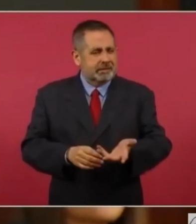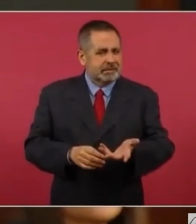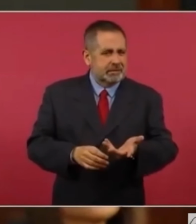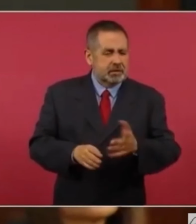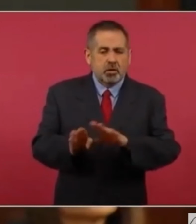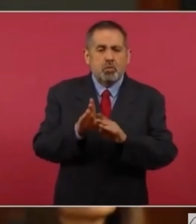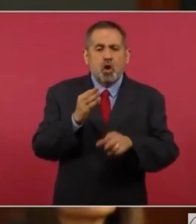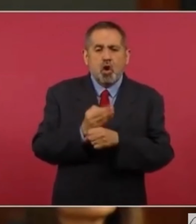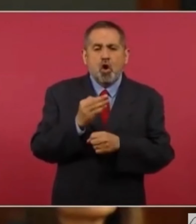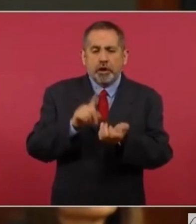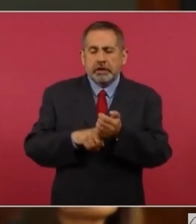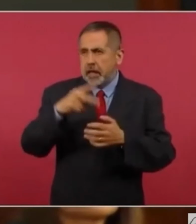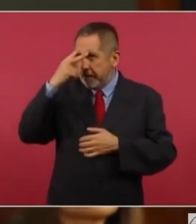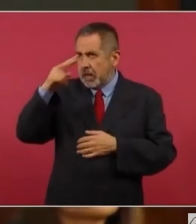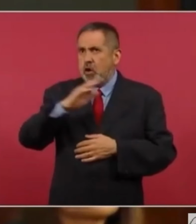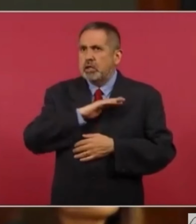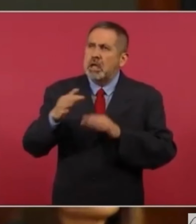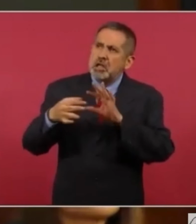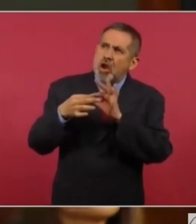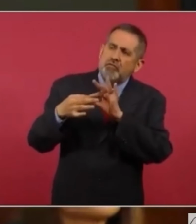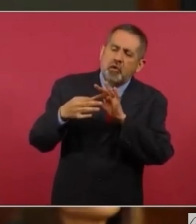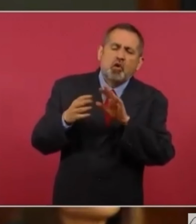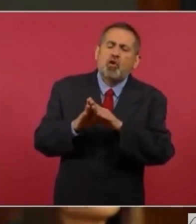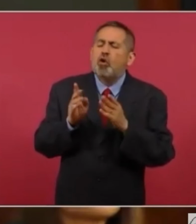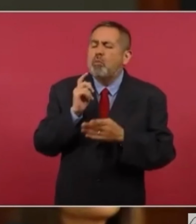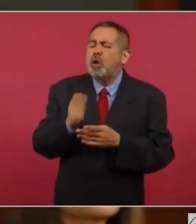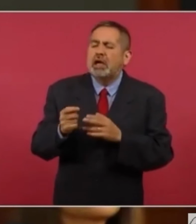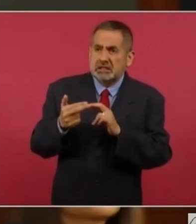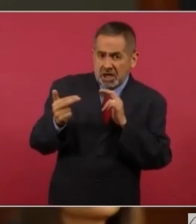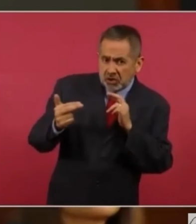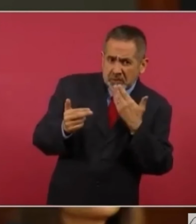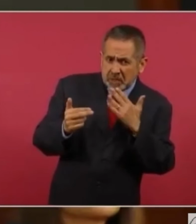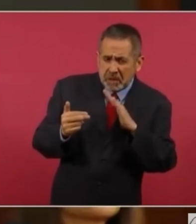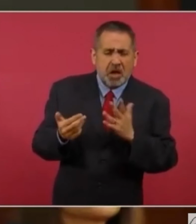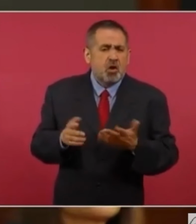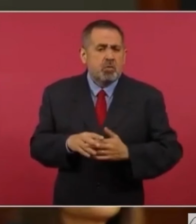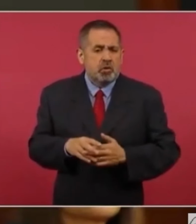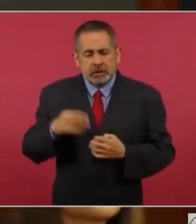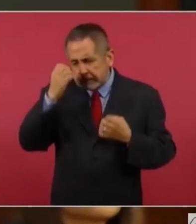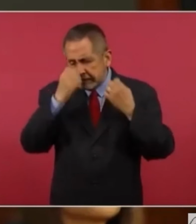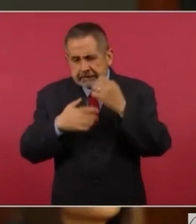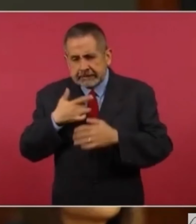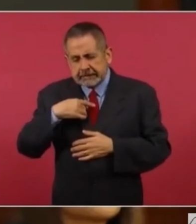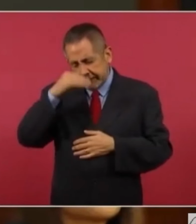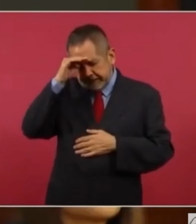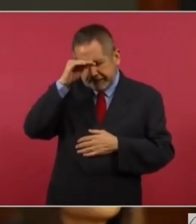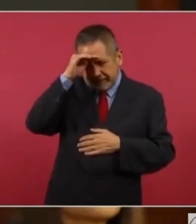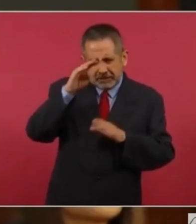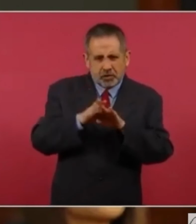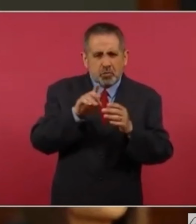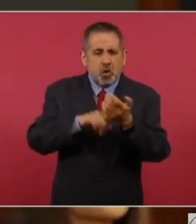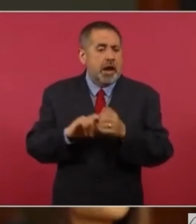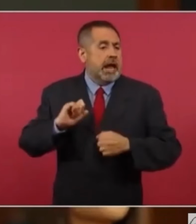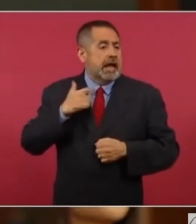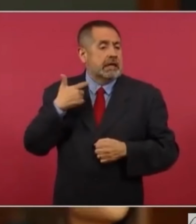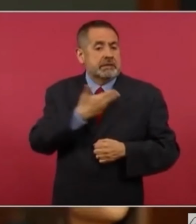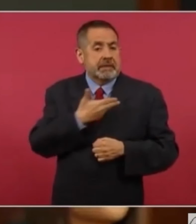relación México-España y cómo evaluar esto? ¿Qué reflexión hacer esto de que los